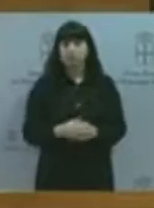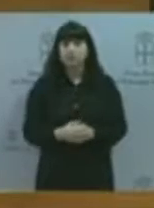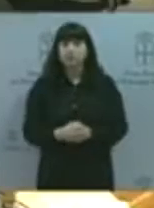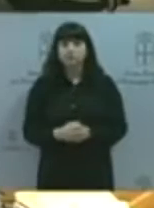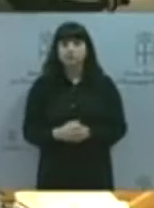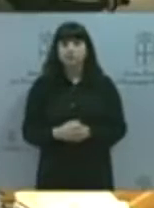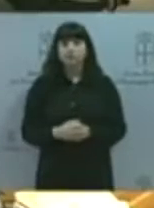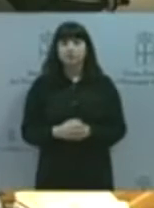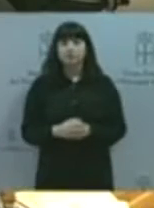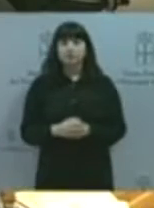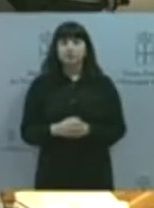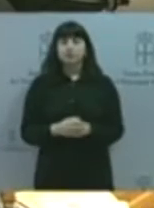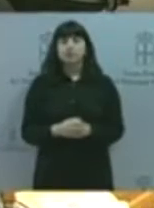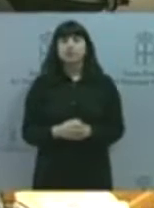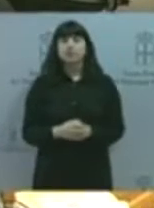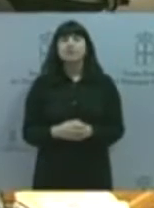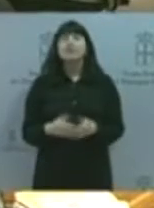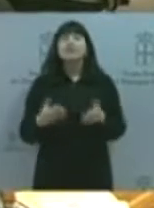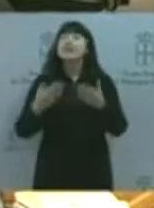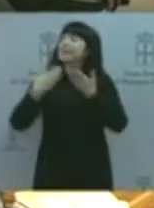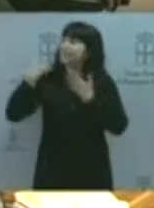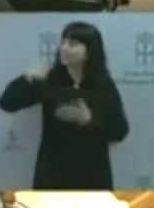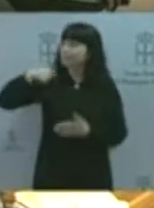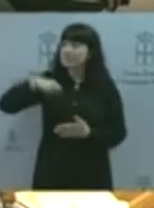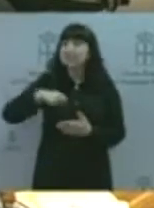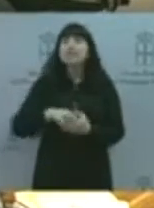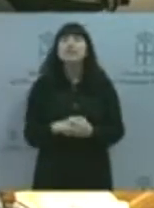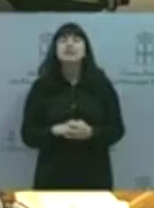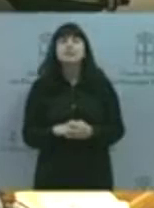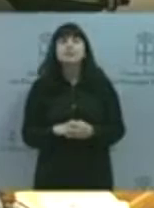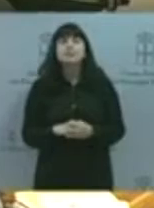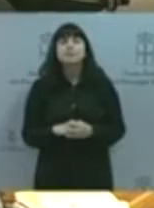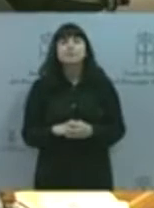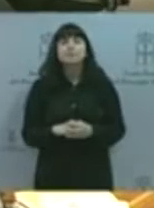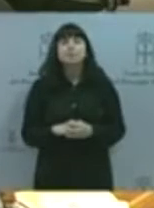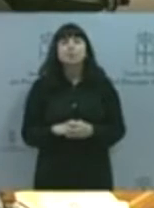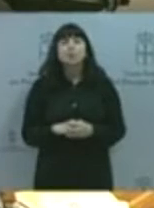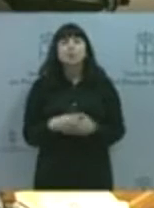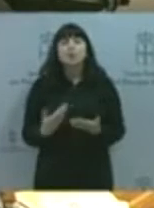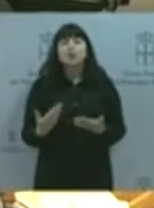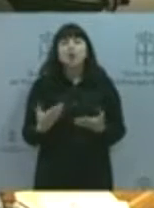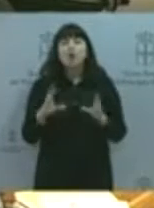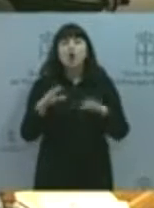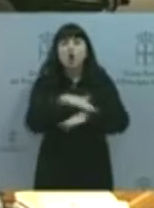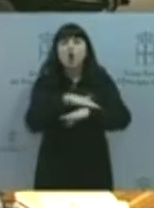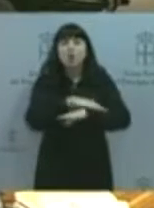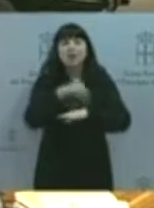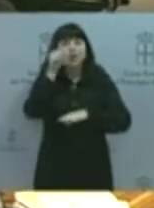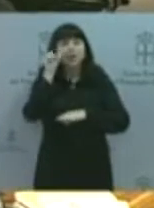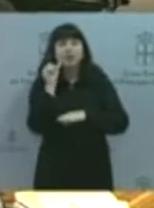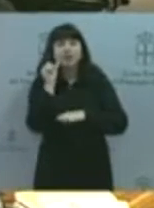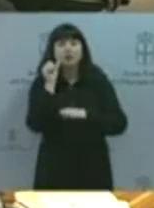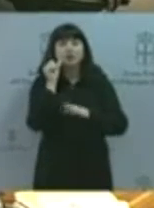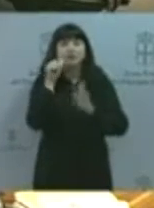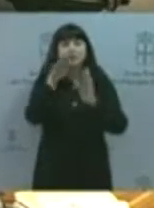Señor presidente, ¿cómo valora que el Gobierno de Pedro Sánchez plantee un criterio poblacional en materia de financiación autonómica contrario al sostenido